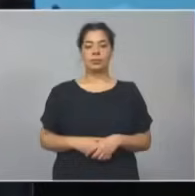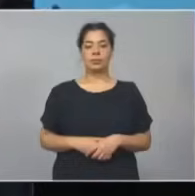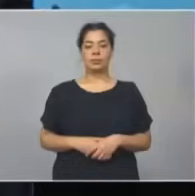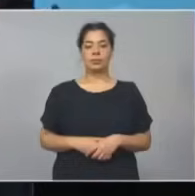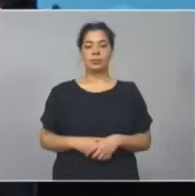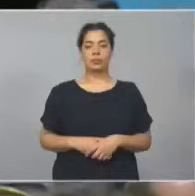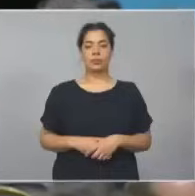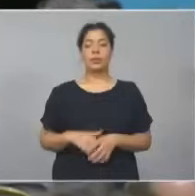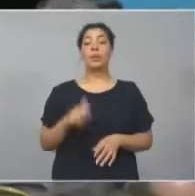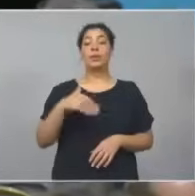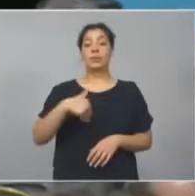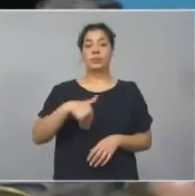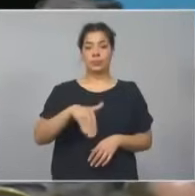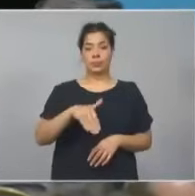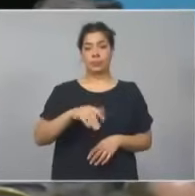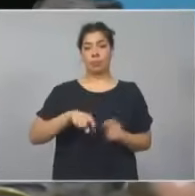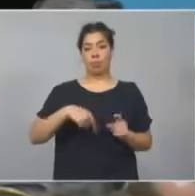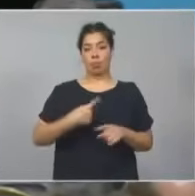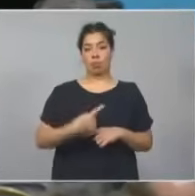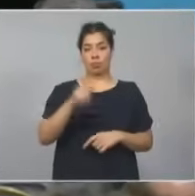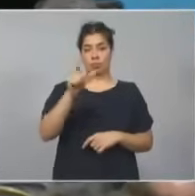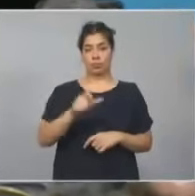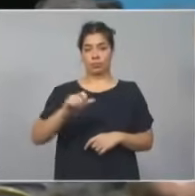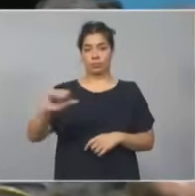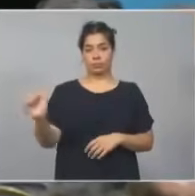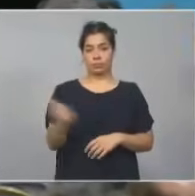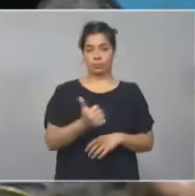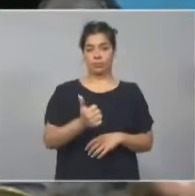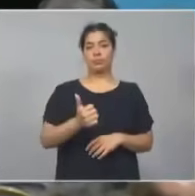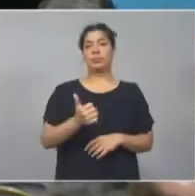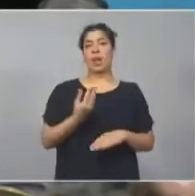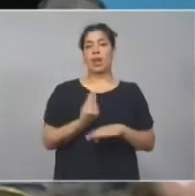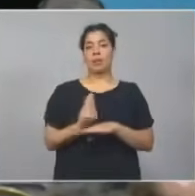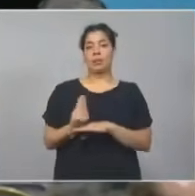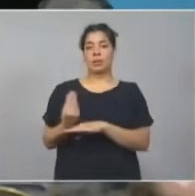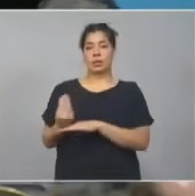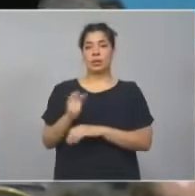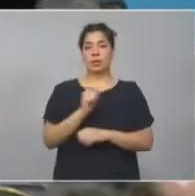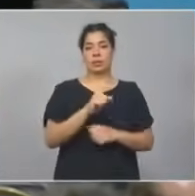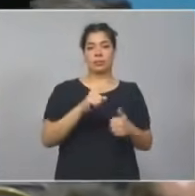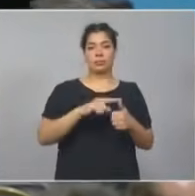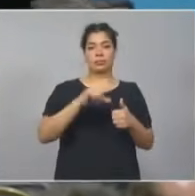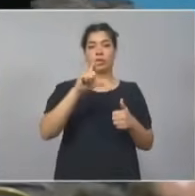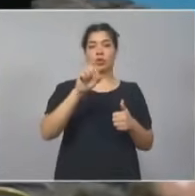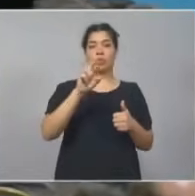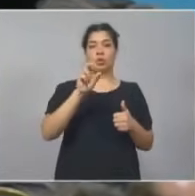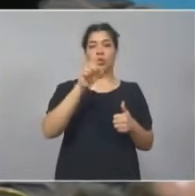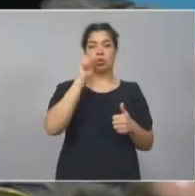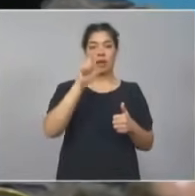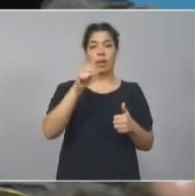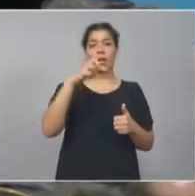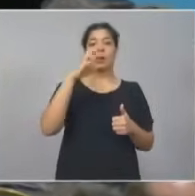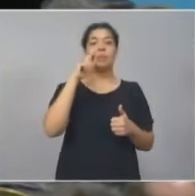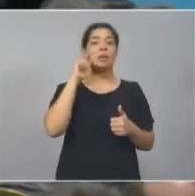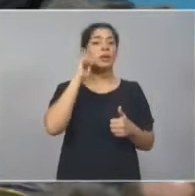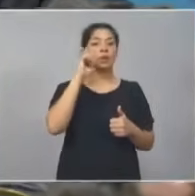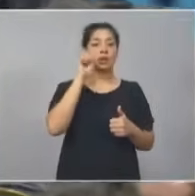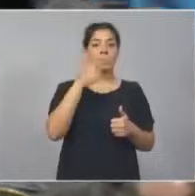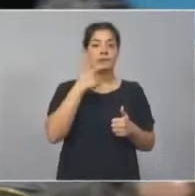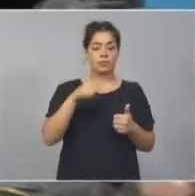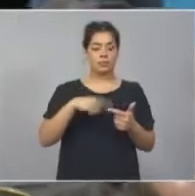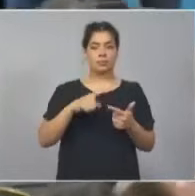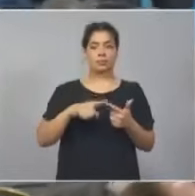Se van preparando, mientras tanto, los municipios para realizar la firma de Coronel Pringles, Coronel Rosales,